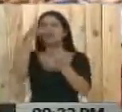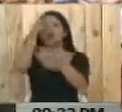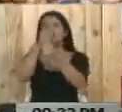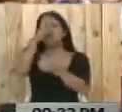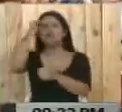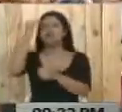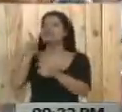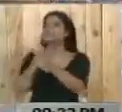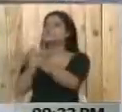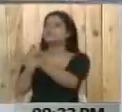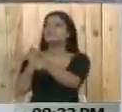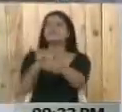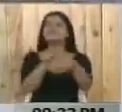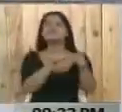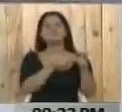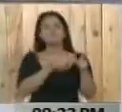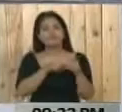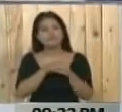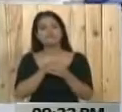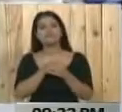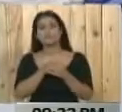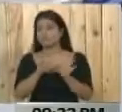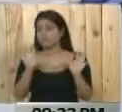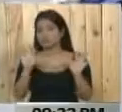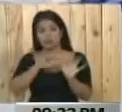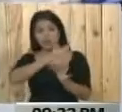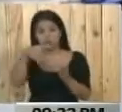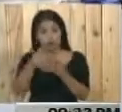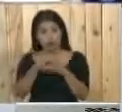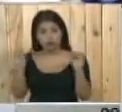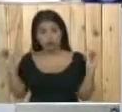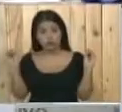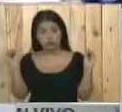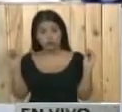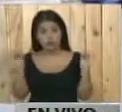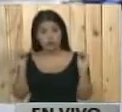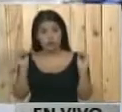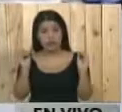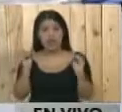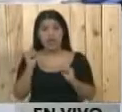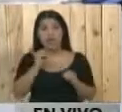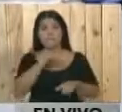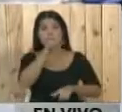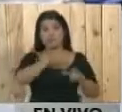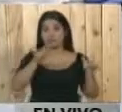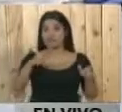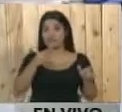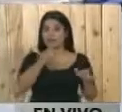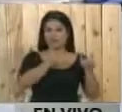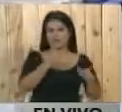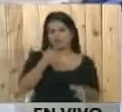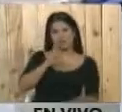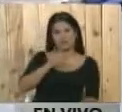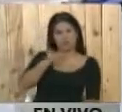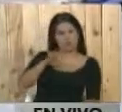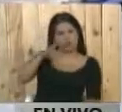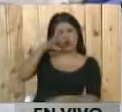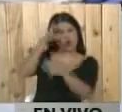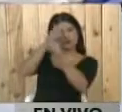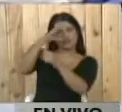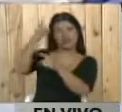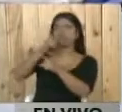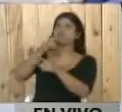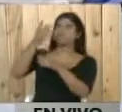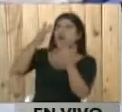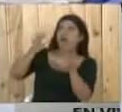Si no son todos, son casi todos. Porque los buenos samaritanos que nos dicen no creer en Dios, luchan por la justicia, y